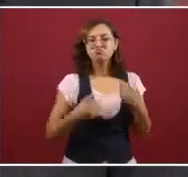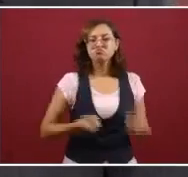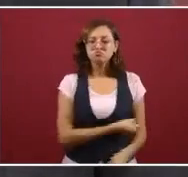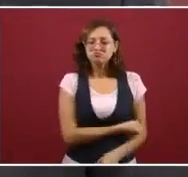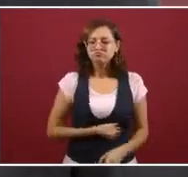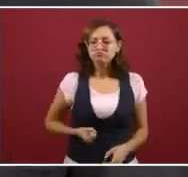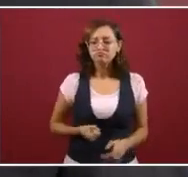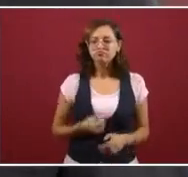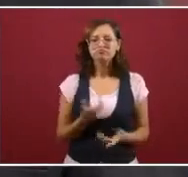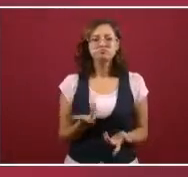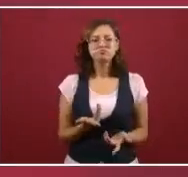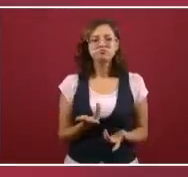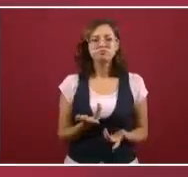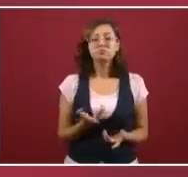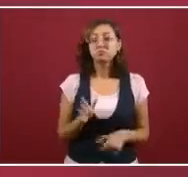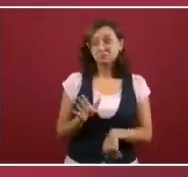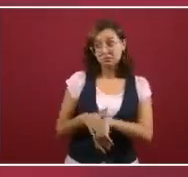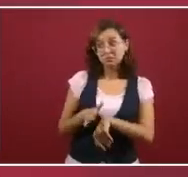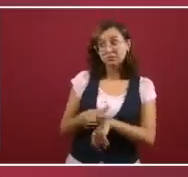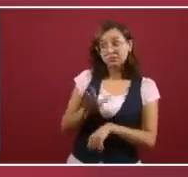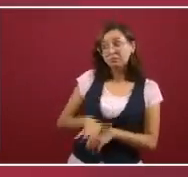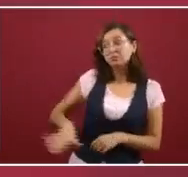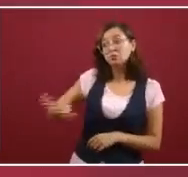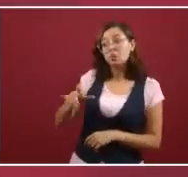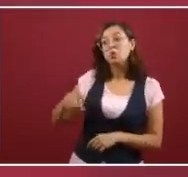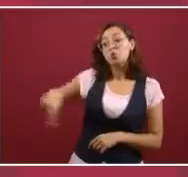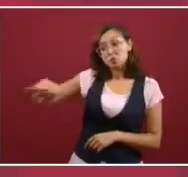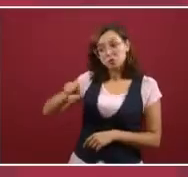eficiencia, va a poder decir, ahora